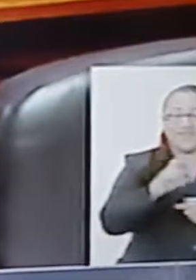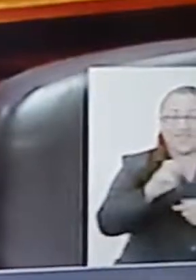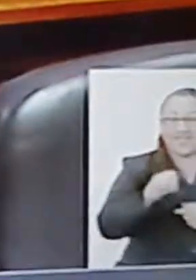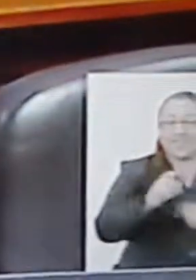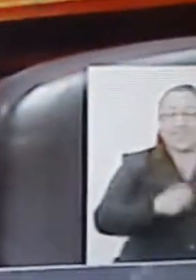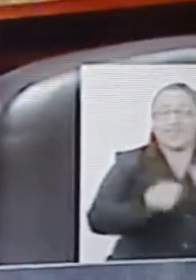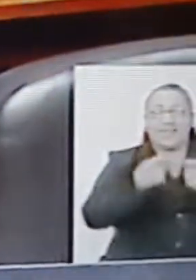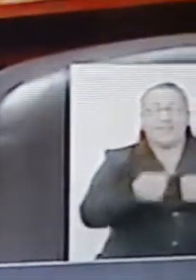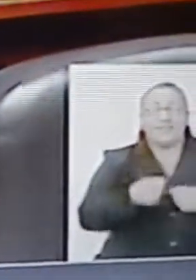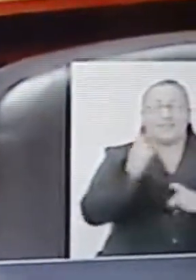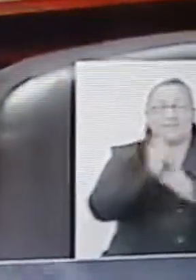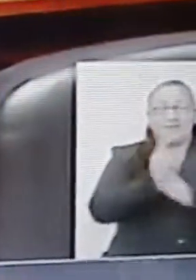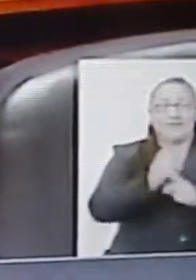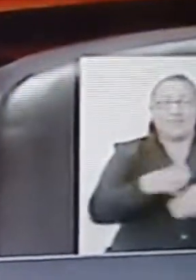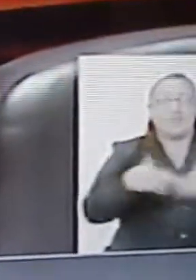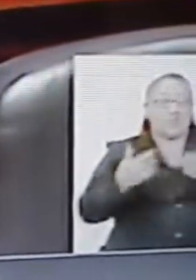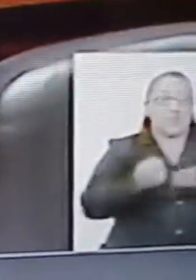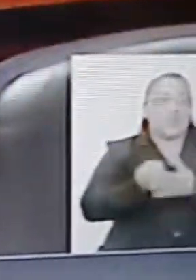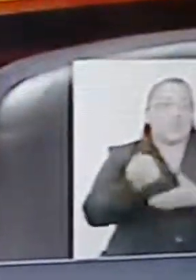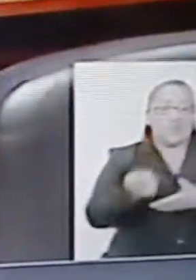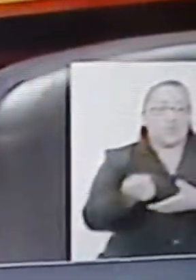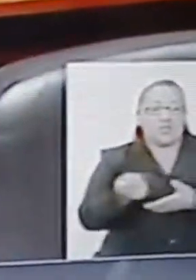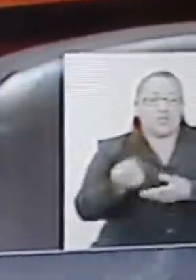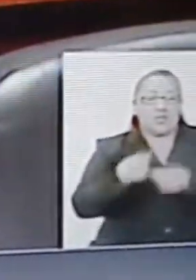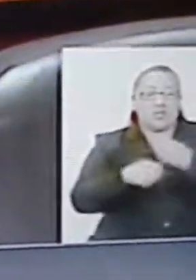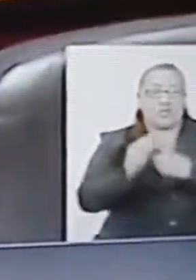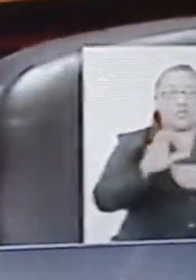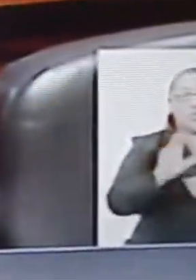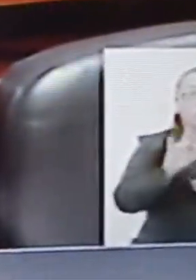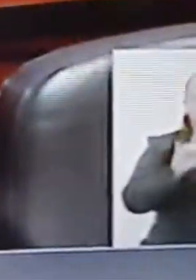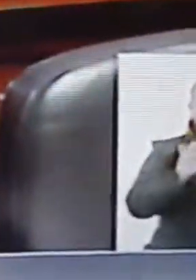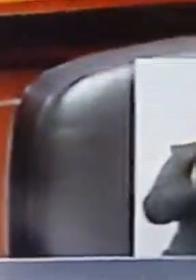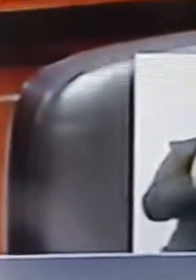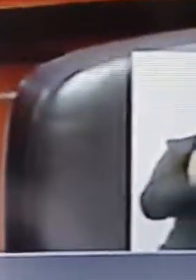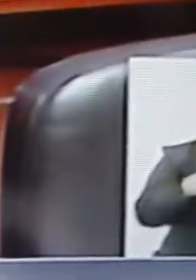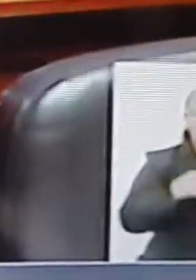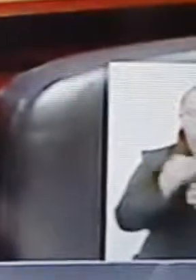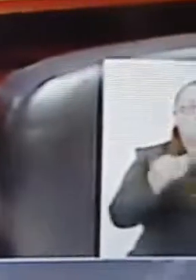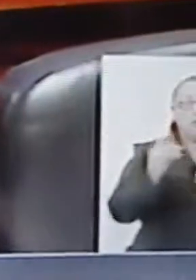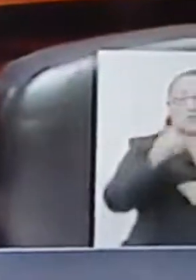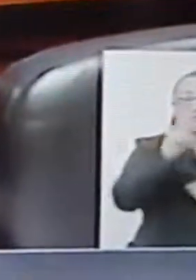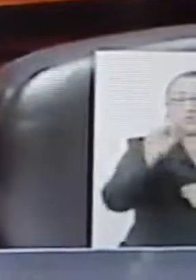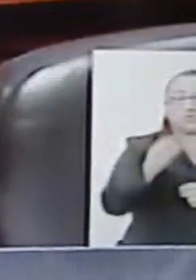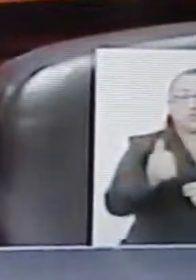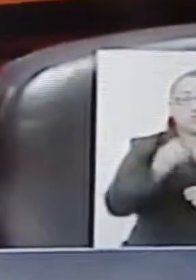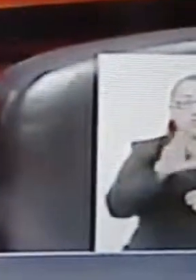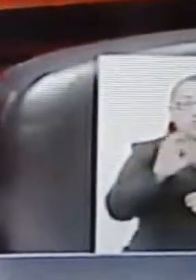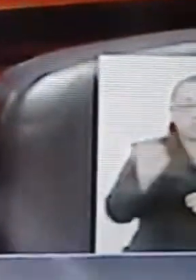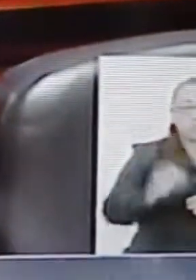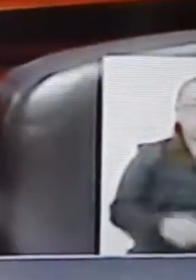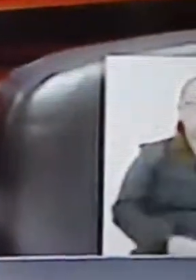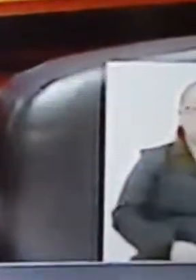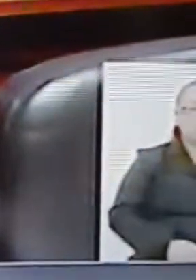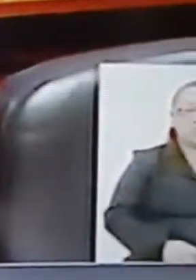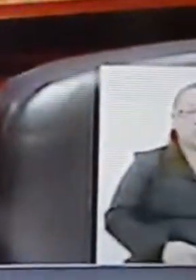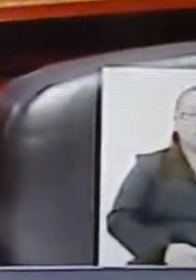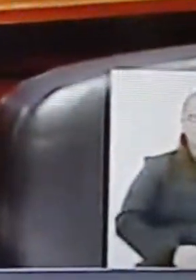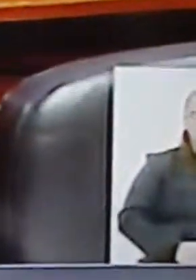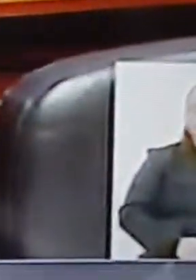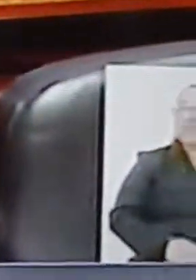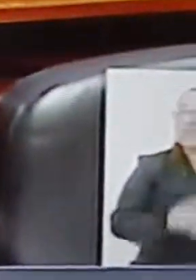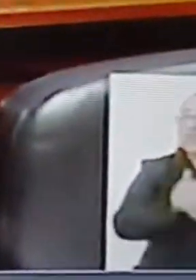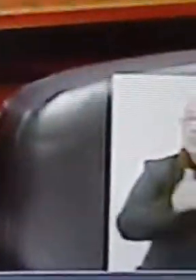que los agricultores directamente puedan comprar, puedan importar su urea, y los costos bajaron del 100% al 50%, y